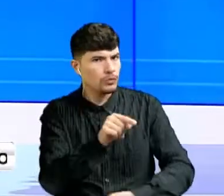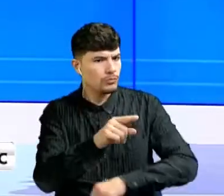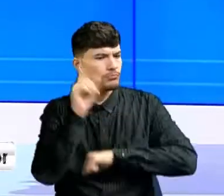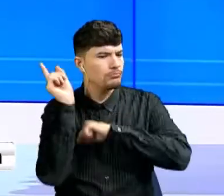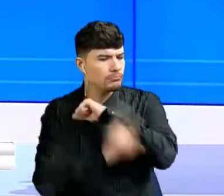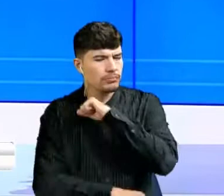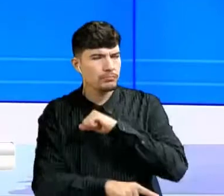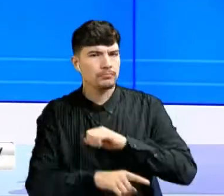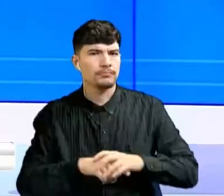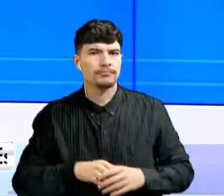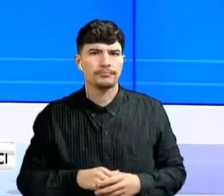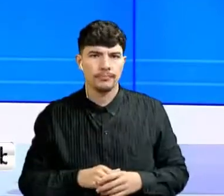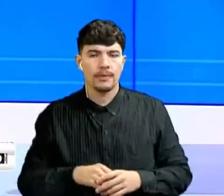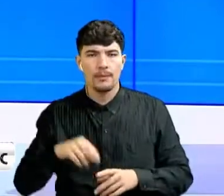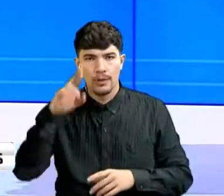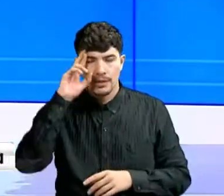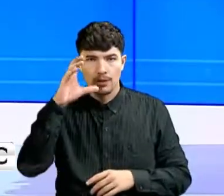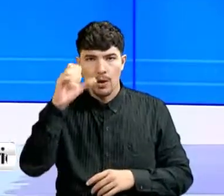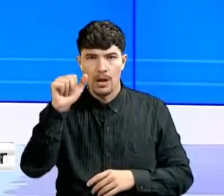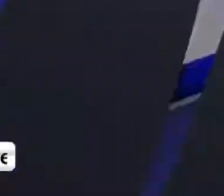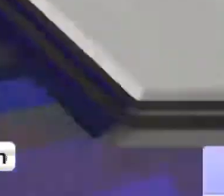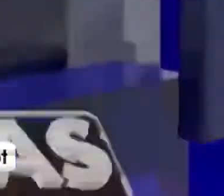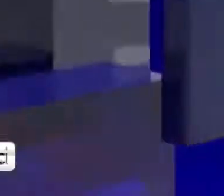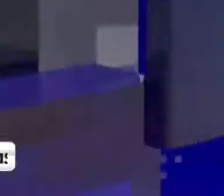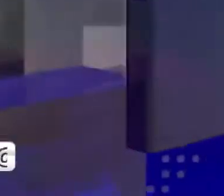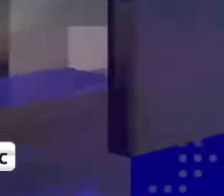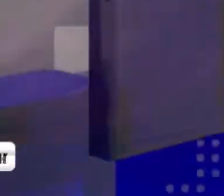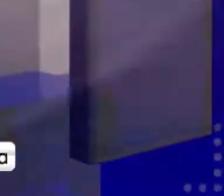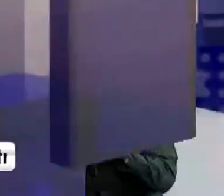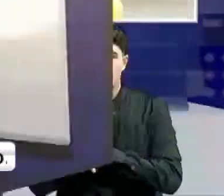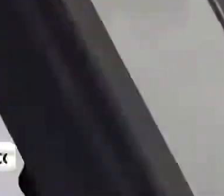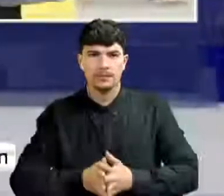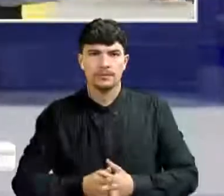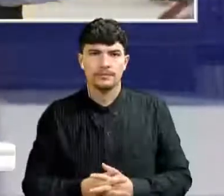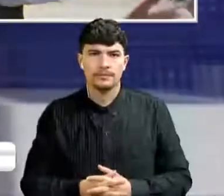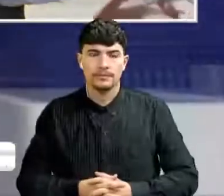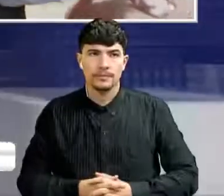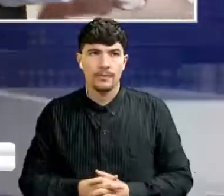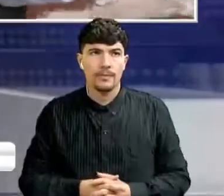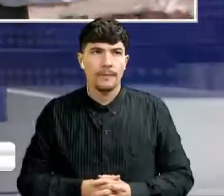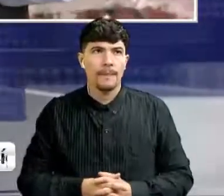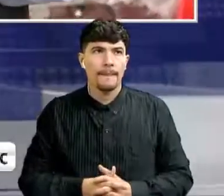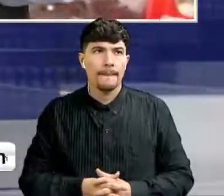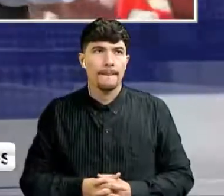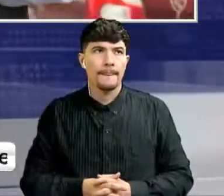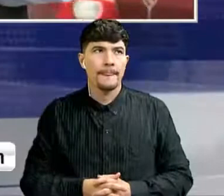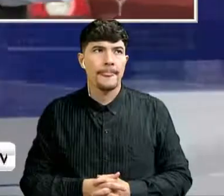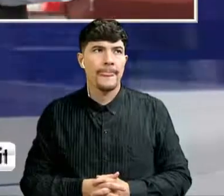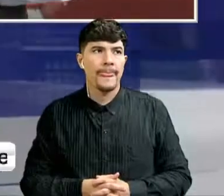económicas carlos cárdenas nos tiene de todos los detalles de esta información carlos adelante